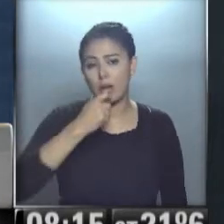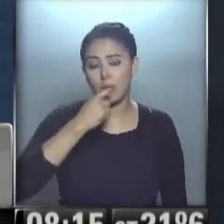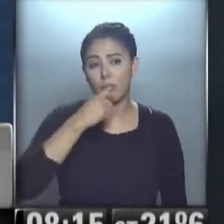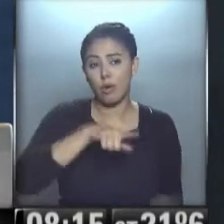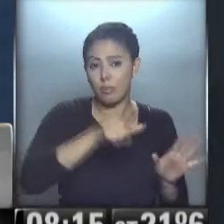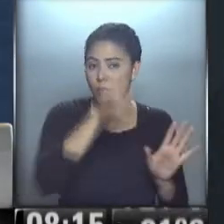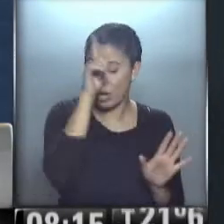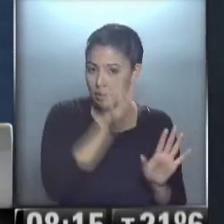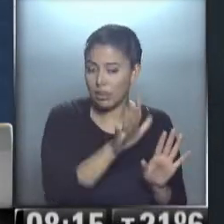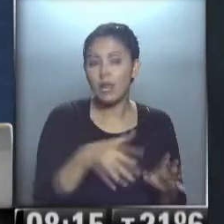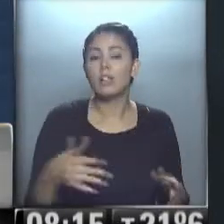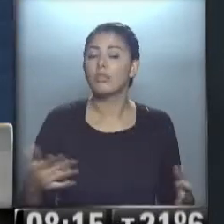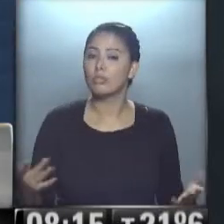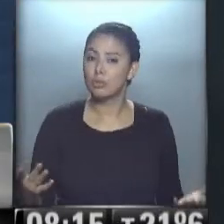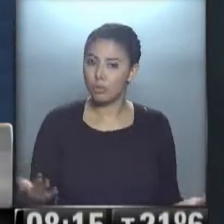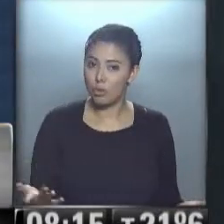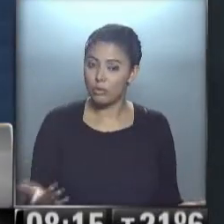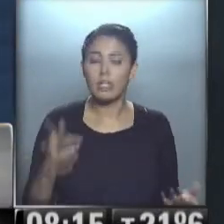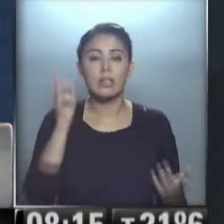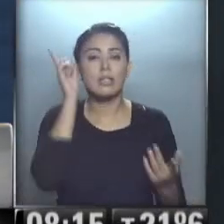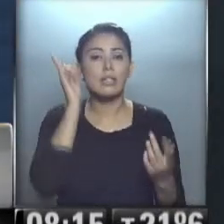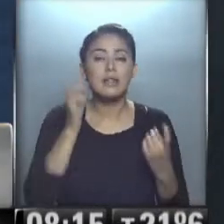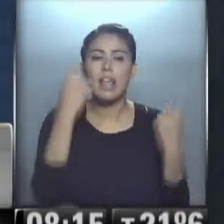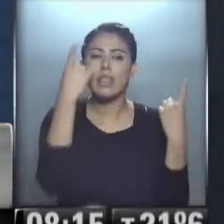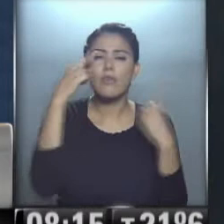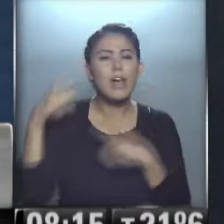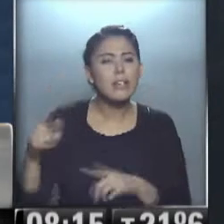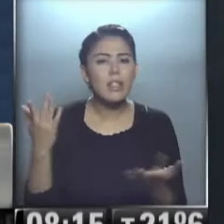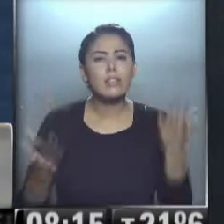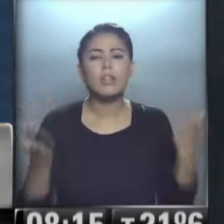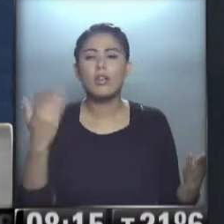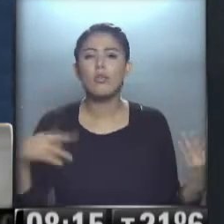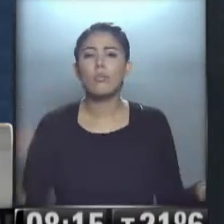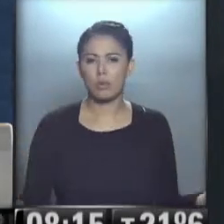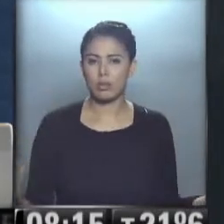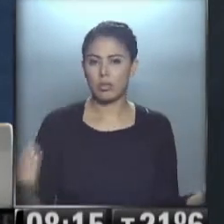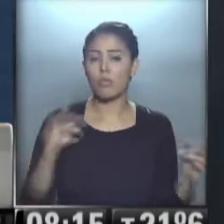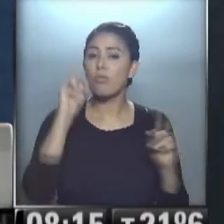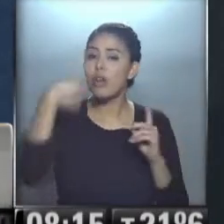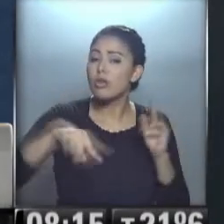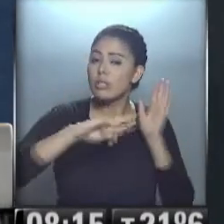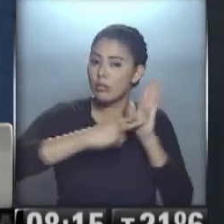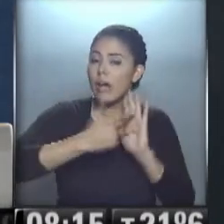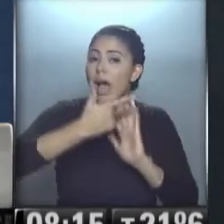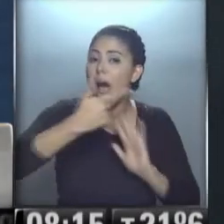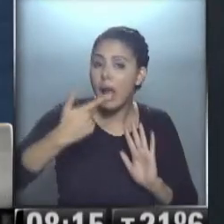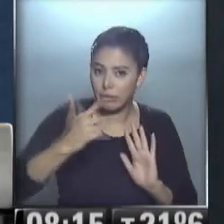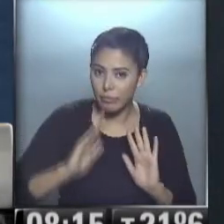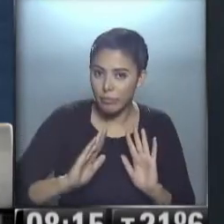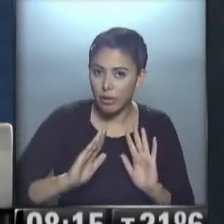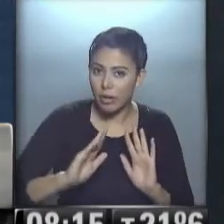Armadas. Entonces, es necesario diferenciar cualitativamente lo que significa tener armas, portar